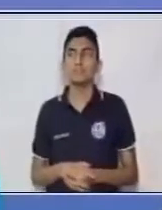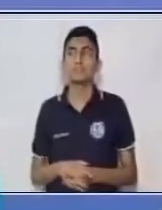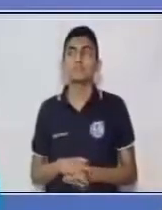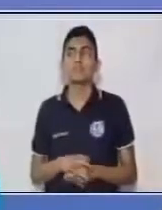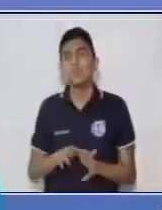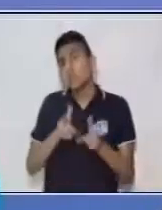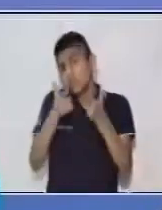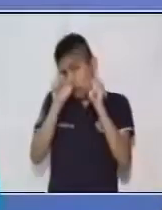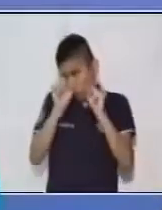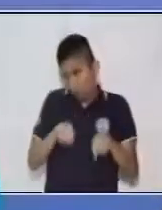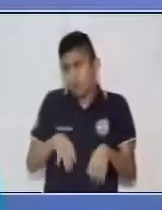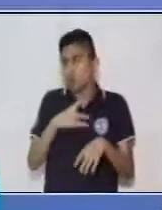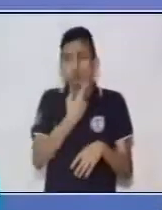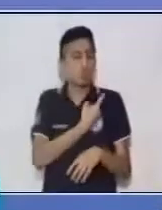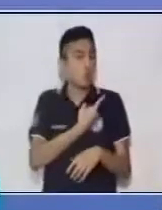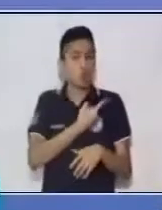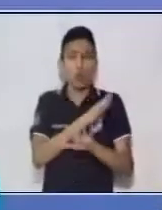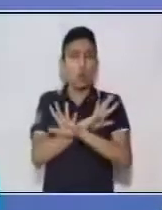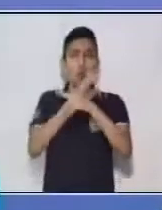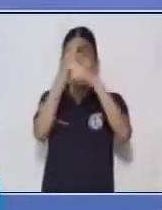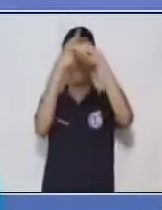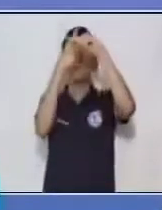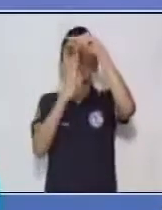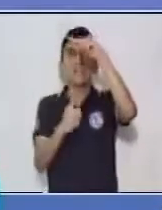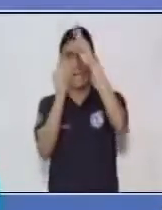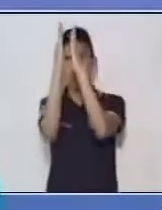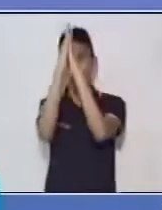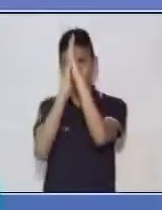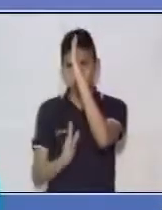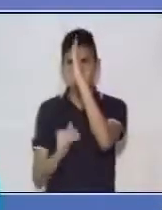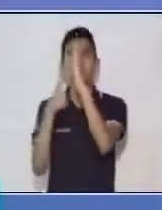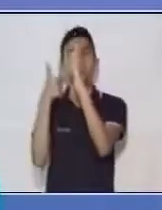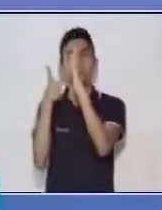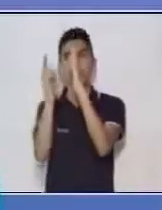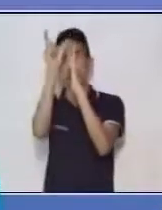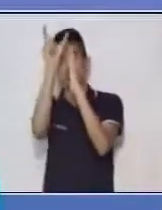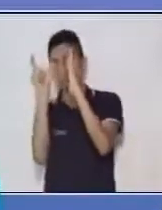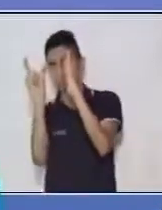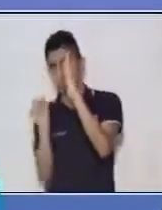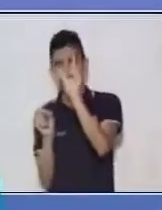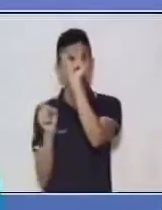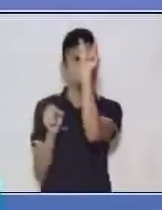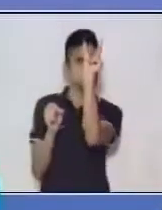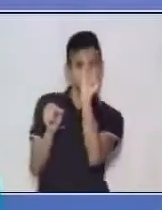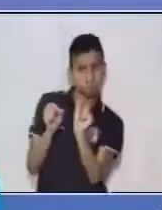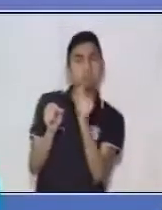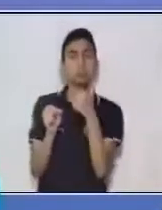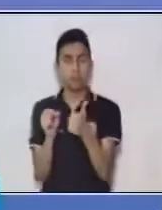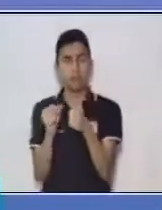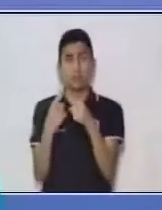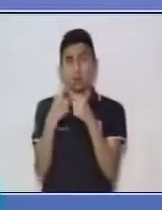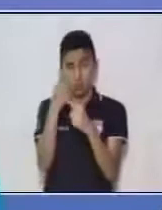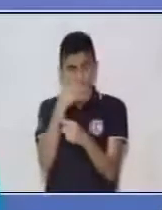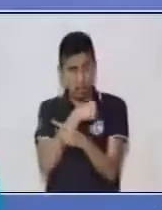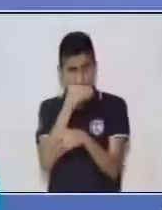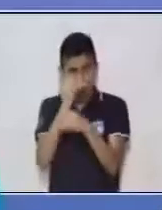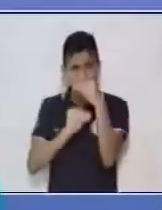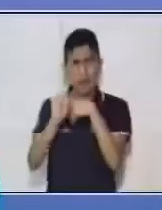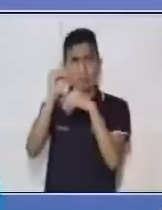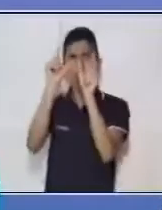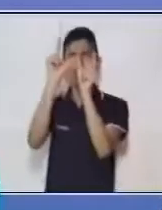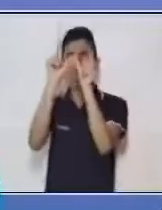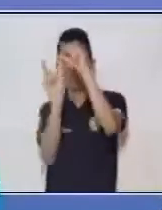uno horizontal, entonces las partes ya no son iguales. Y tendrá simetría radial si yo